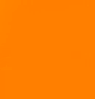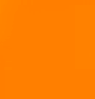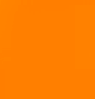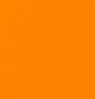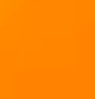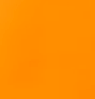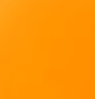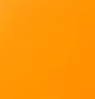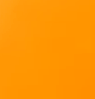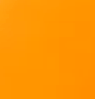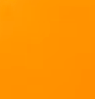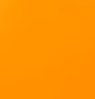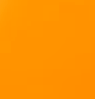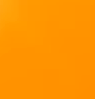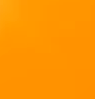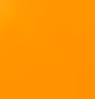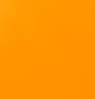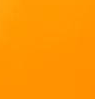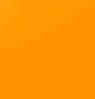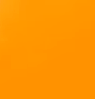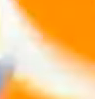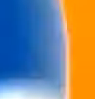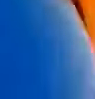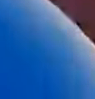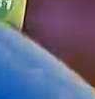Bienvenidos al Sorteo Loto.